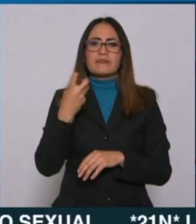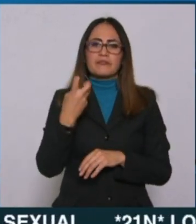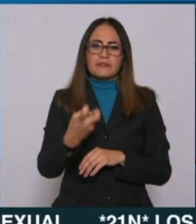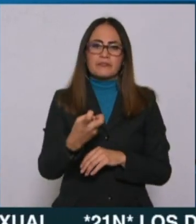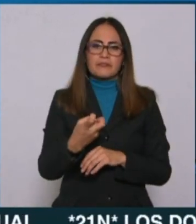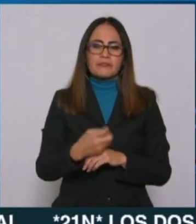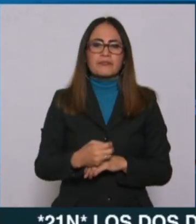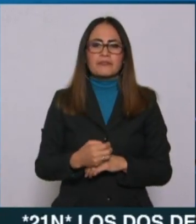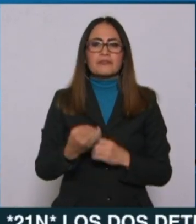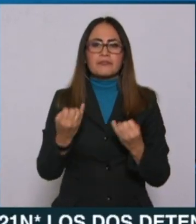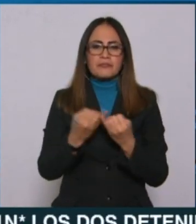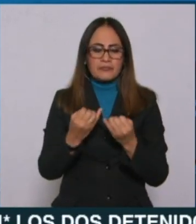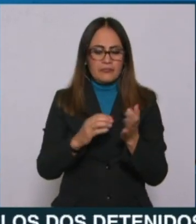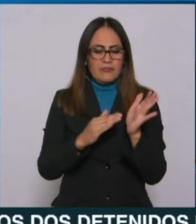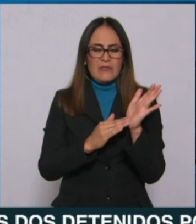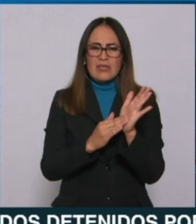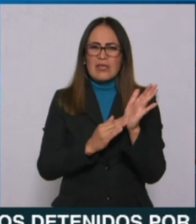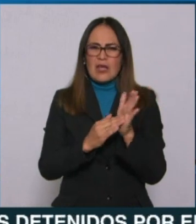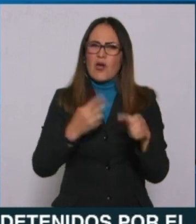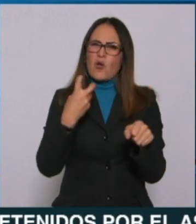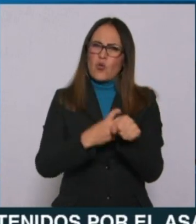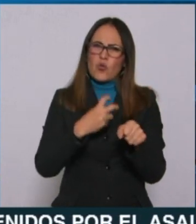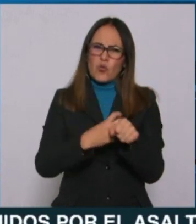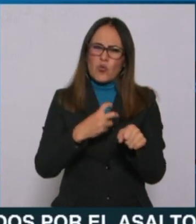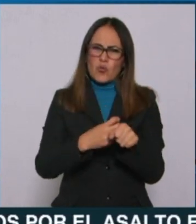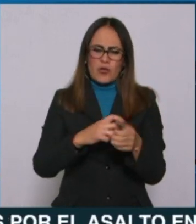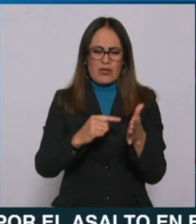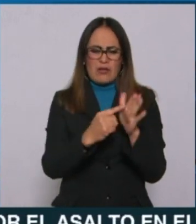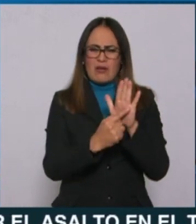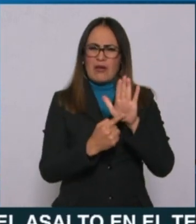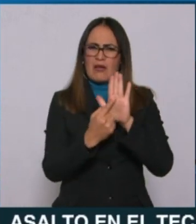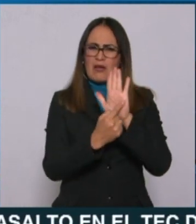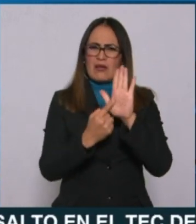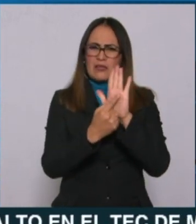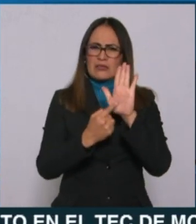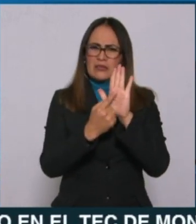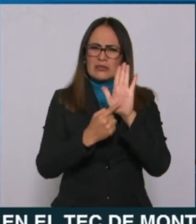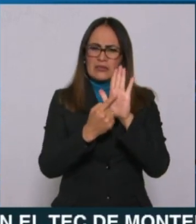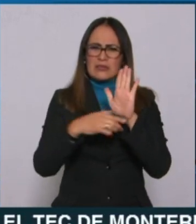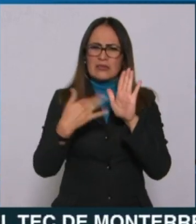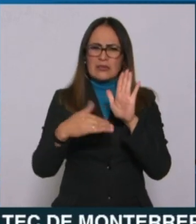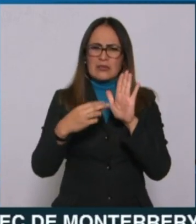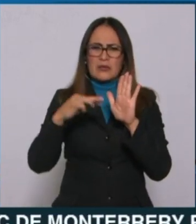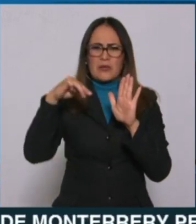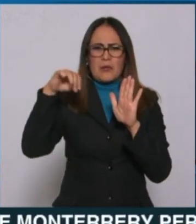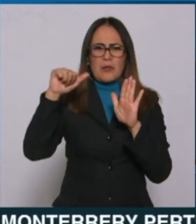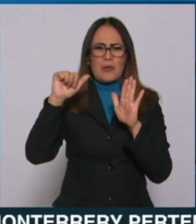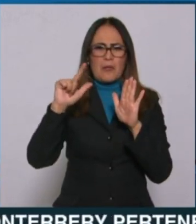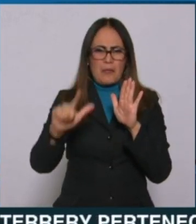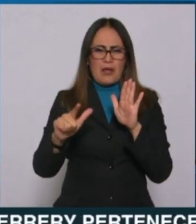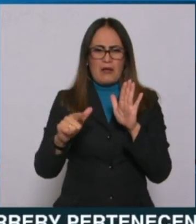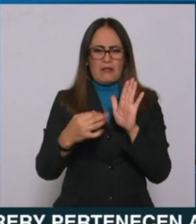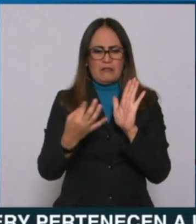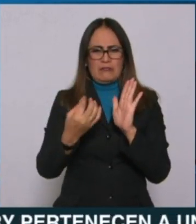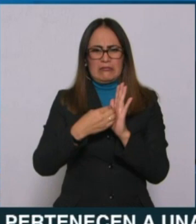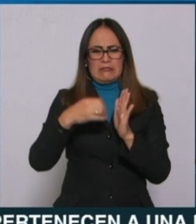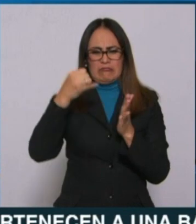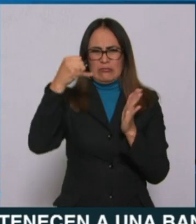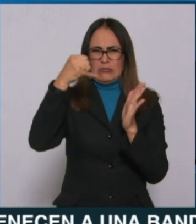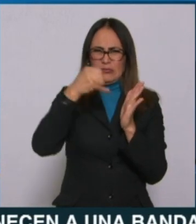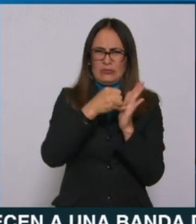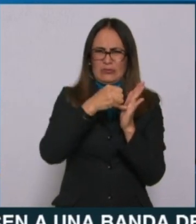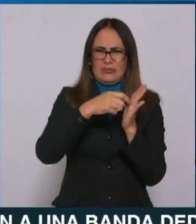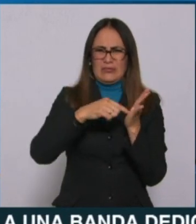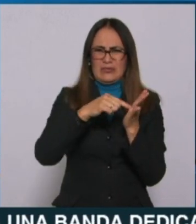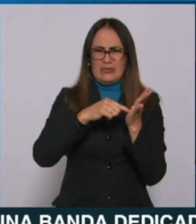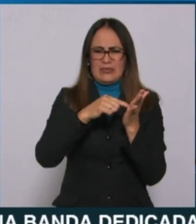terminan haciendo una callosidad que se ulcera en el centro y que se llama mal perforante plantar, y eso